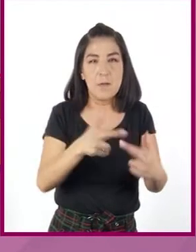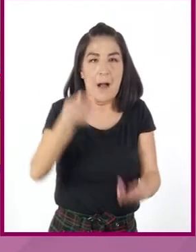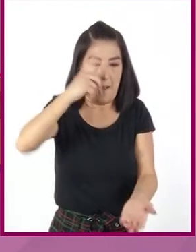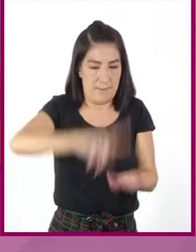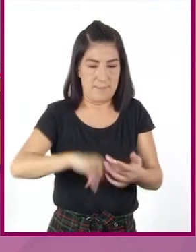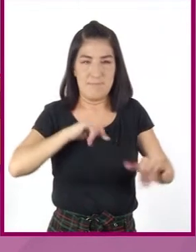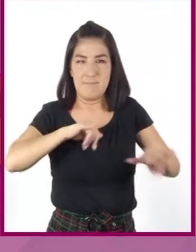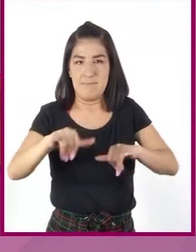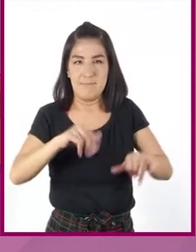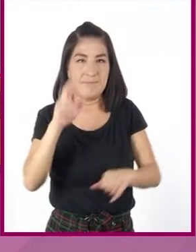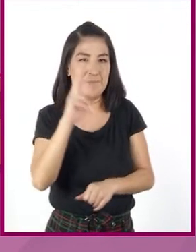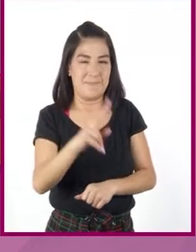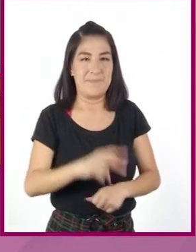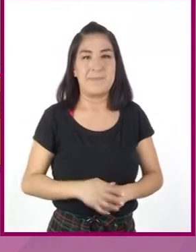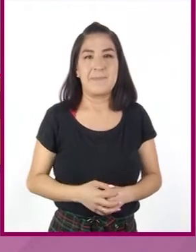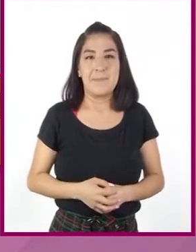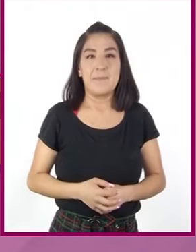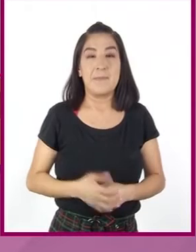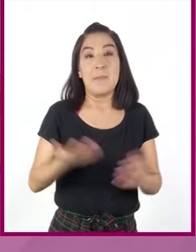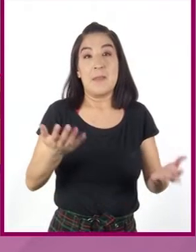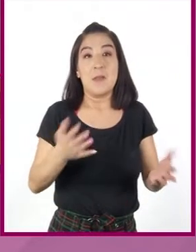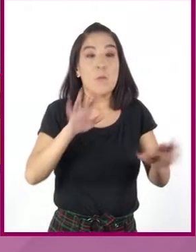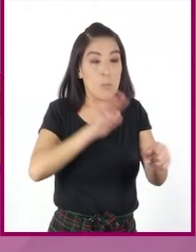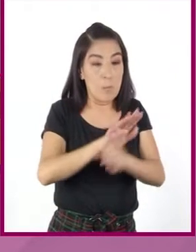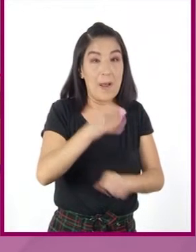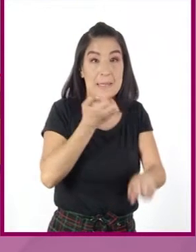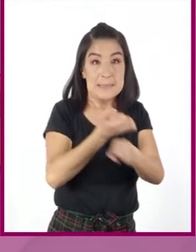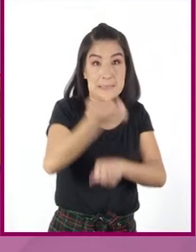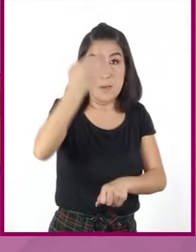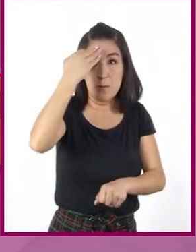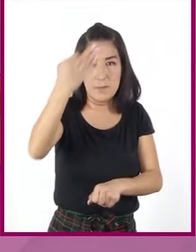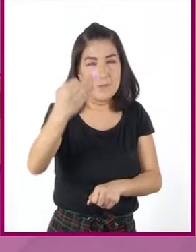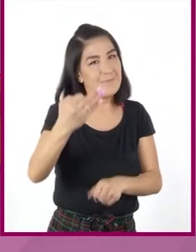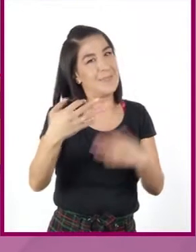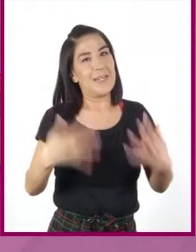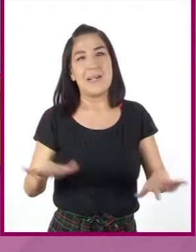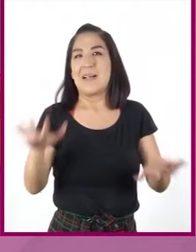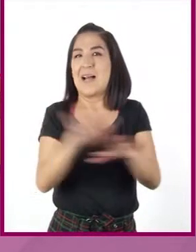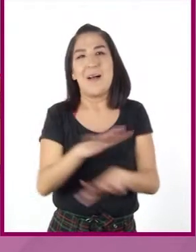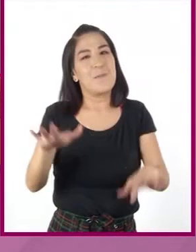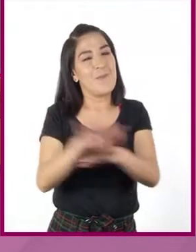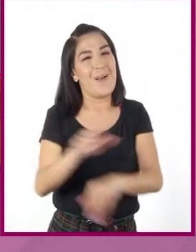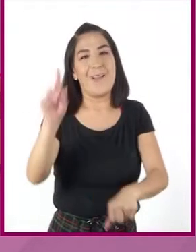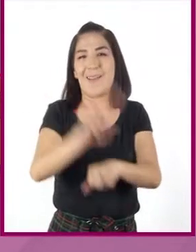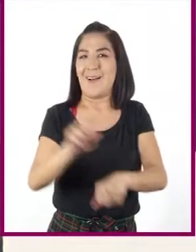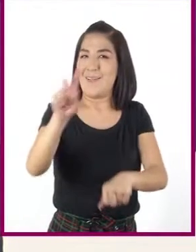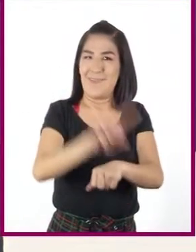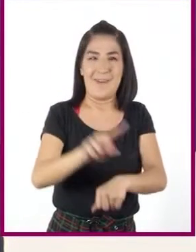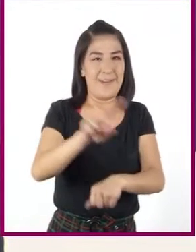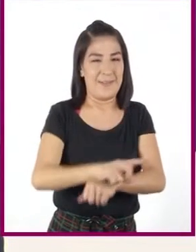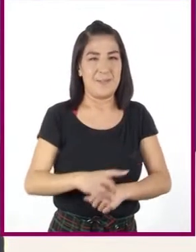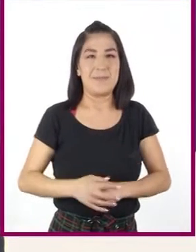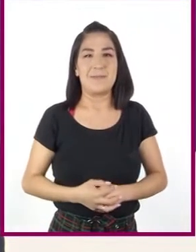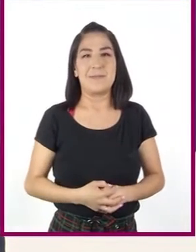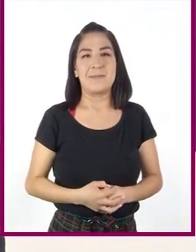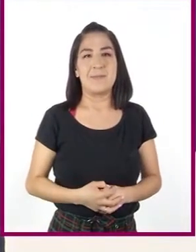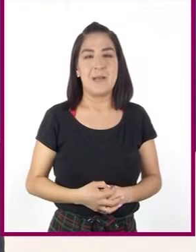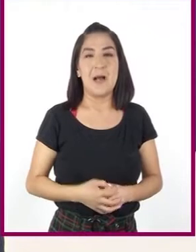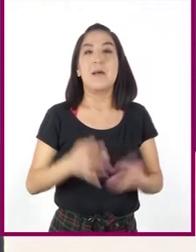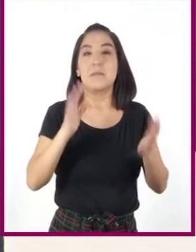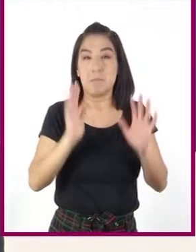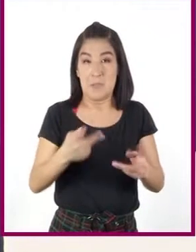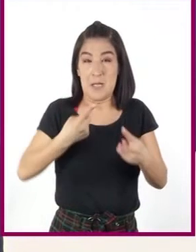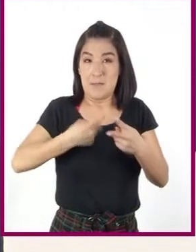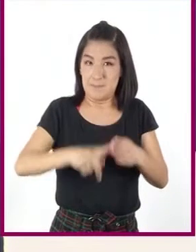mapa, mientras que los elementos del estado del tiempo cambian todos los días. A